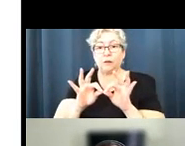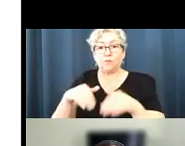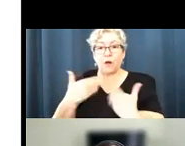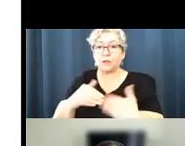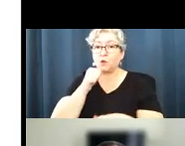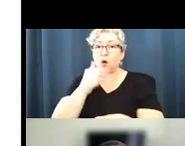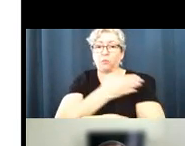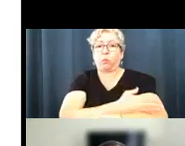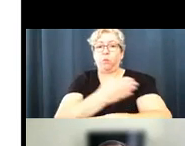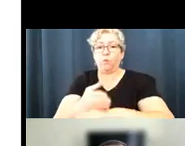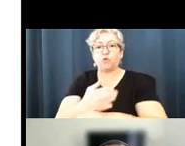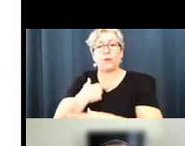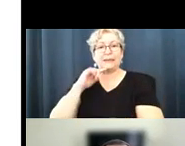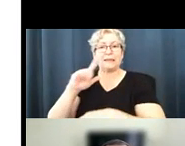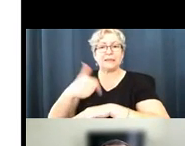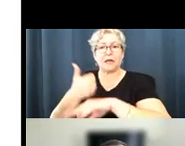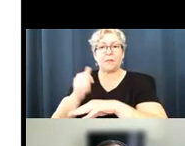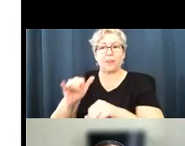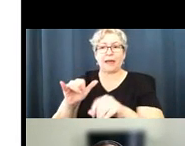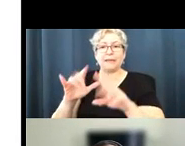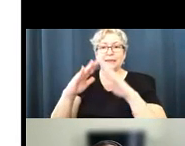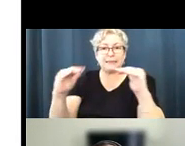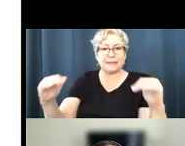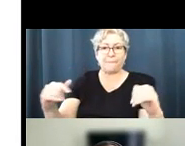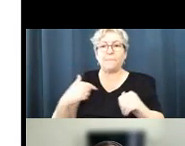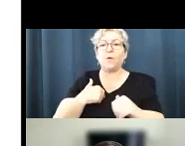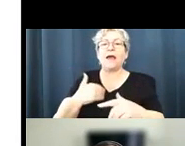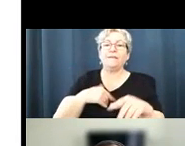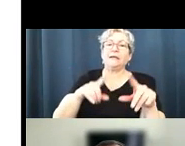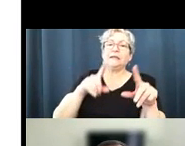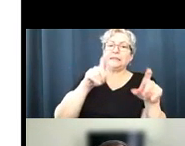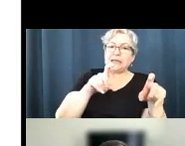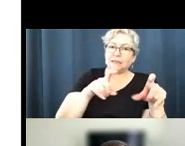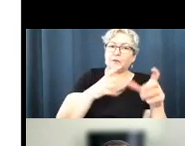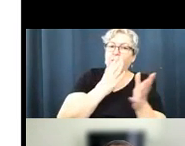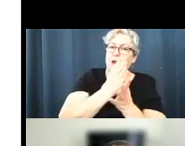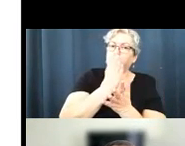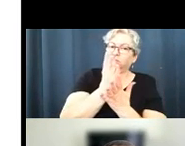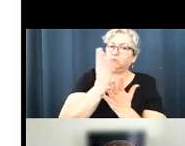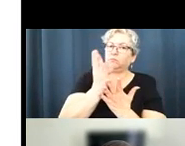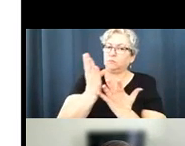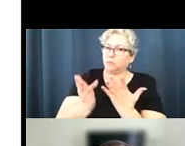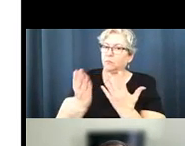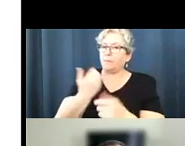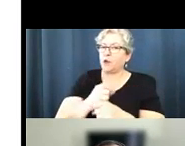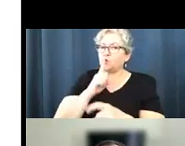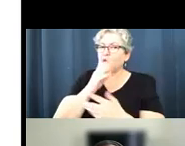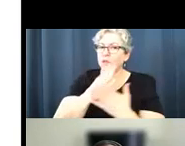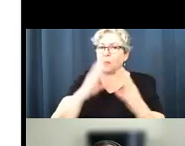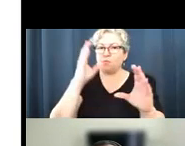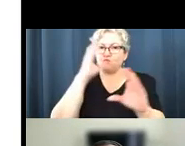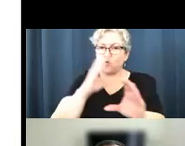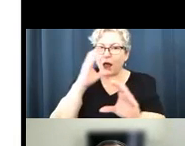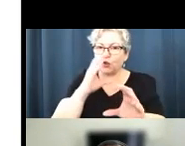y asegurarnos que los procesos importantes no echen para atrás y que nosotros tenemos algún tipo